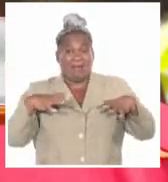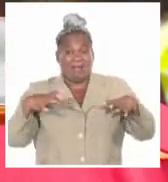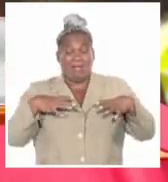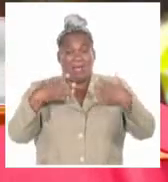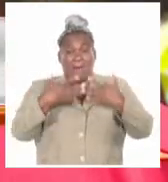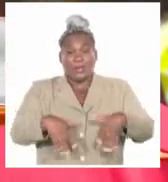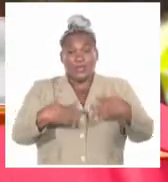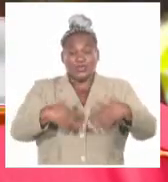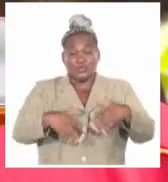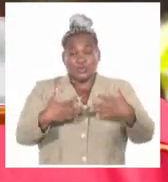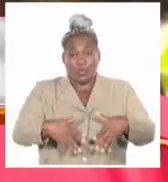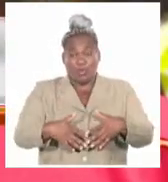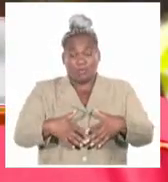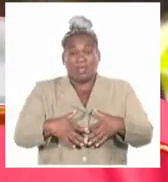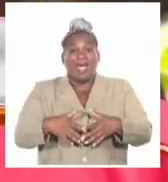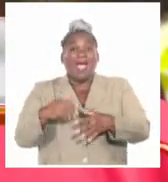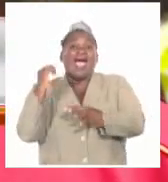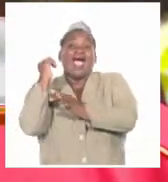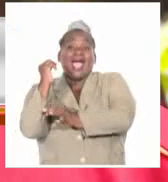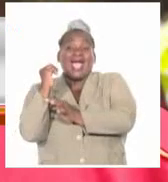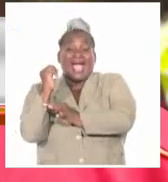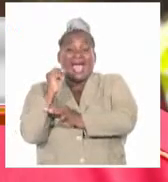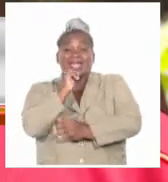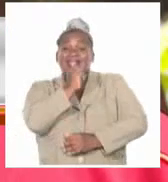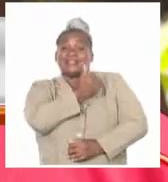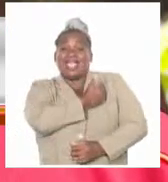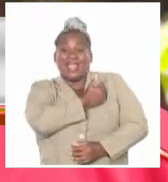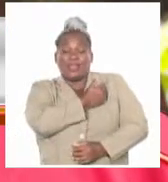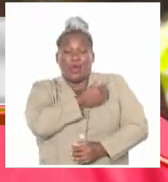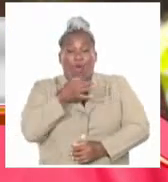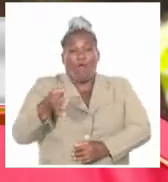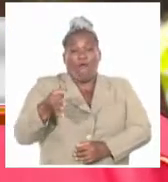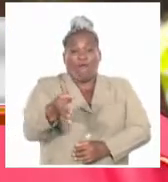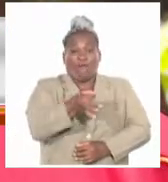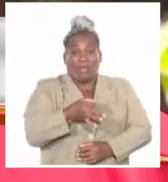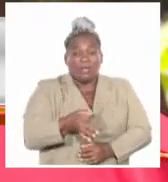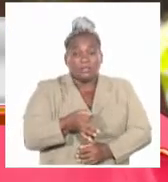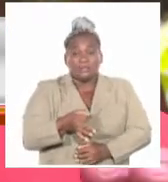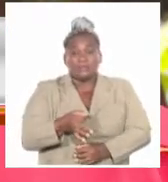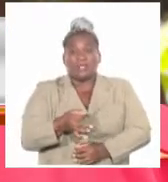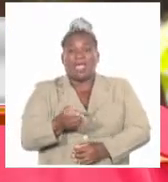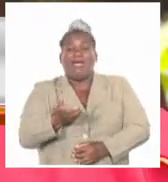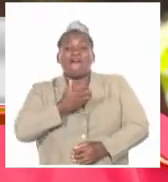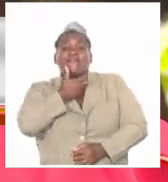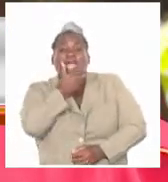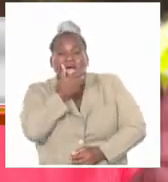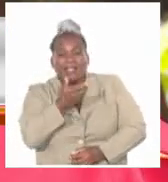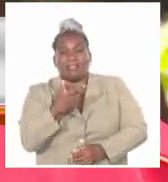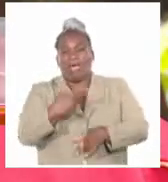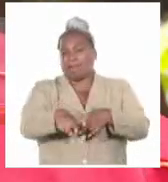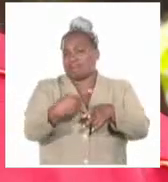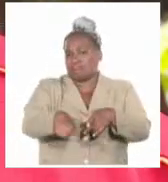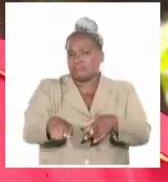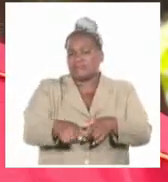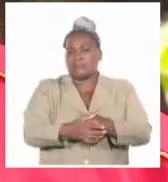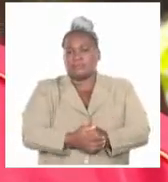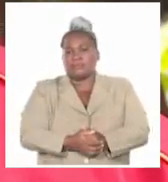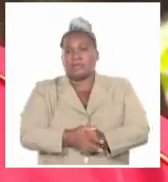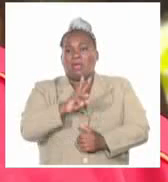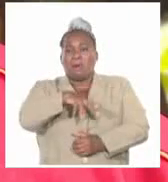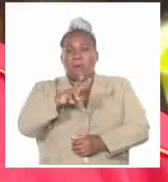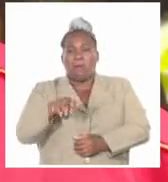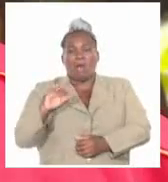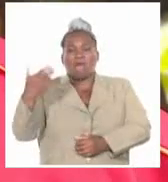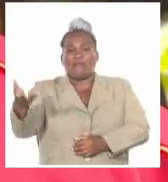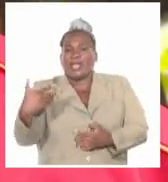finca. La carne de cerdo, los granos, la vianda, las ensaladas y las frutas. Es decir, que solamente buscamos el exterior, el